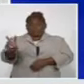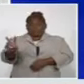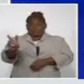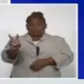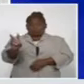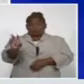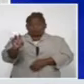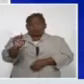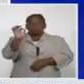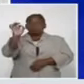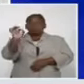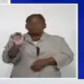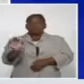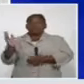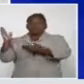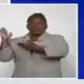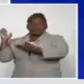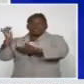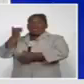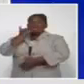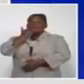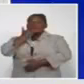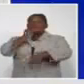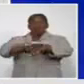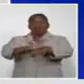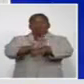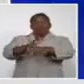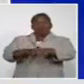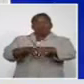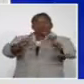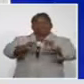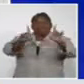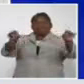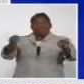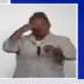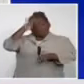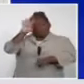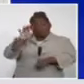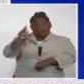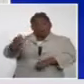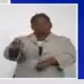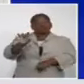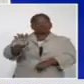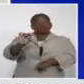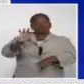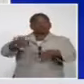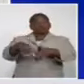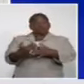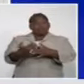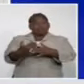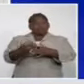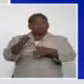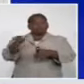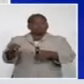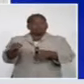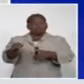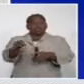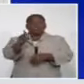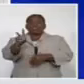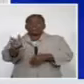42,9% de toda la incidencia de Cuba en el día de ayer, en los últimos 15 días, pues se concentra en estos 12